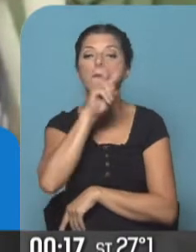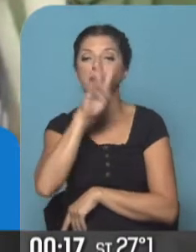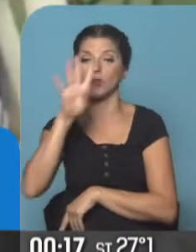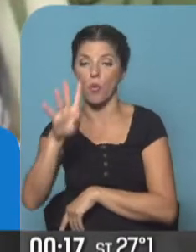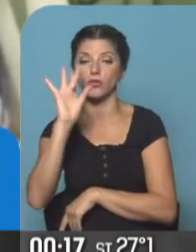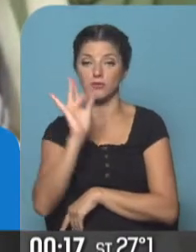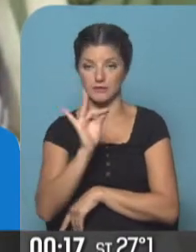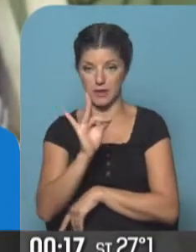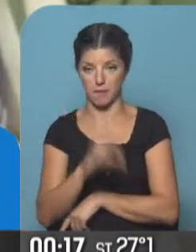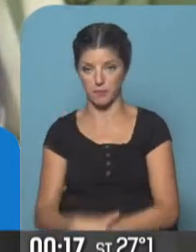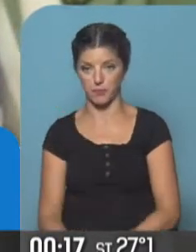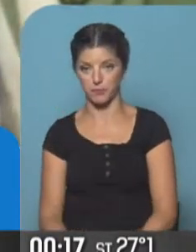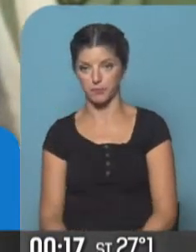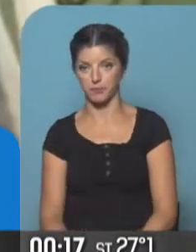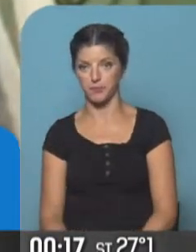del